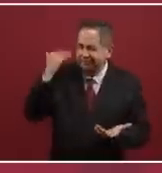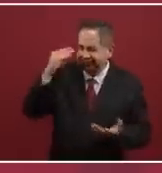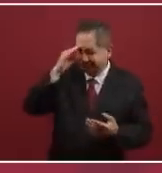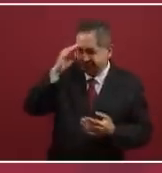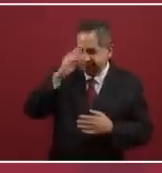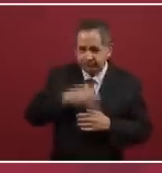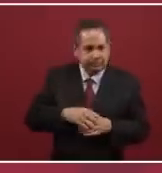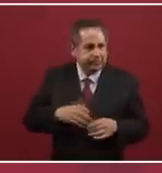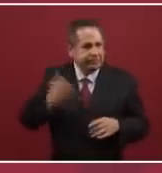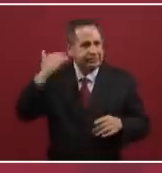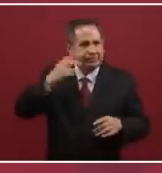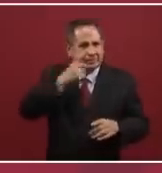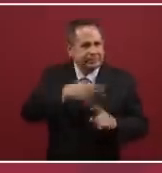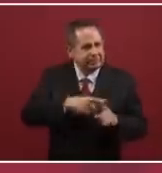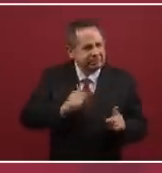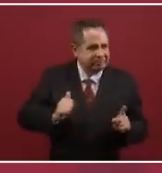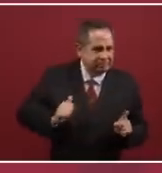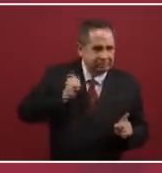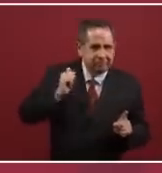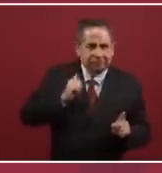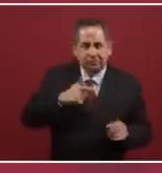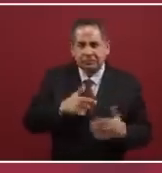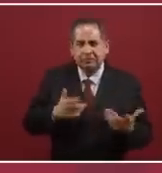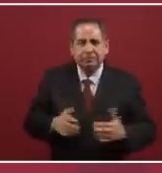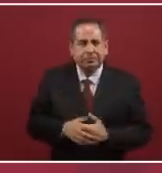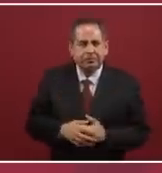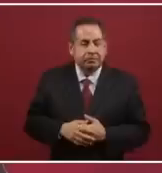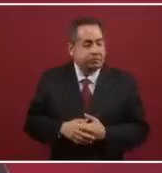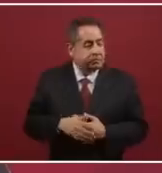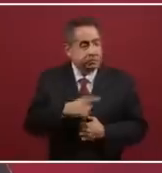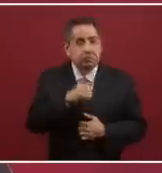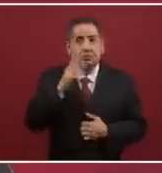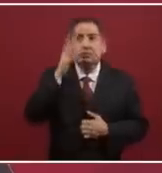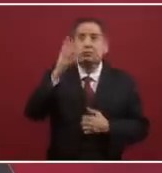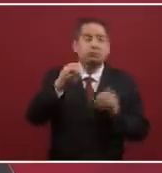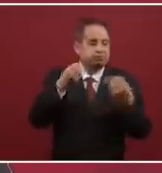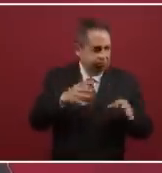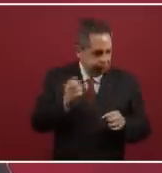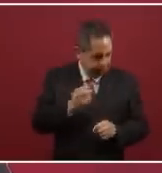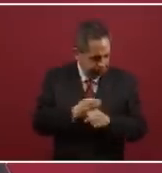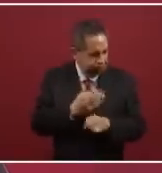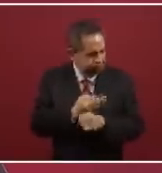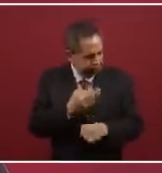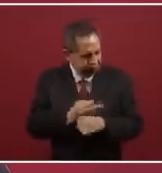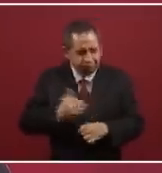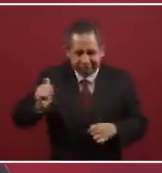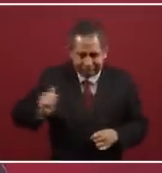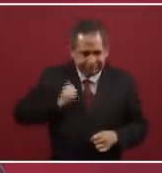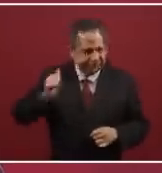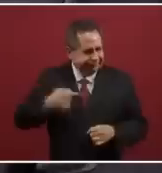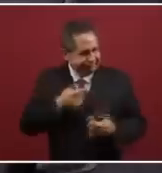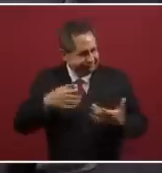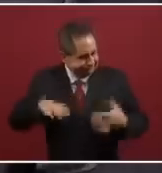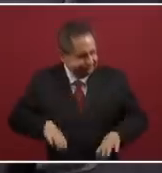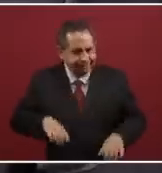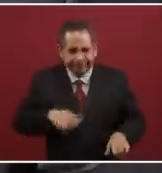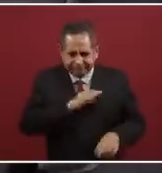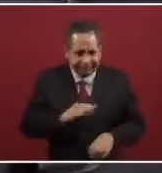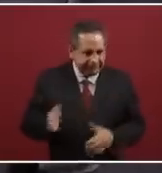Decían, aprovecha, no se te va a volver a presentar esta oportunidad.